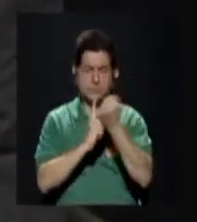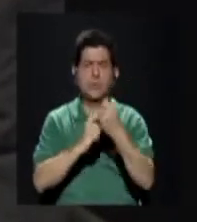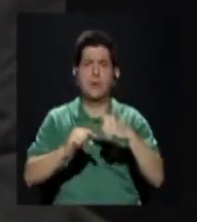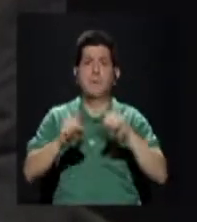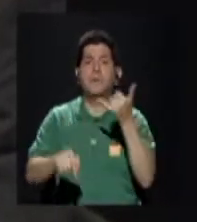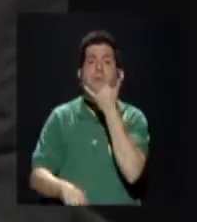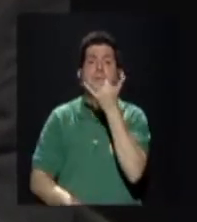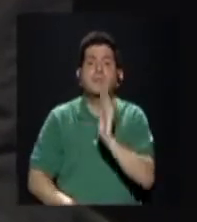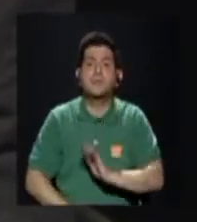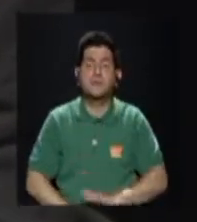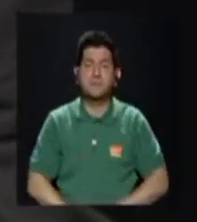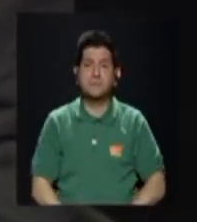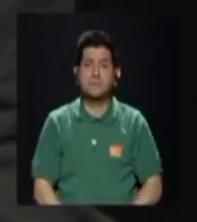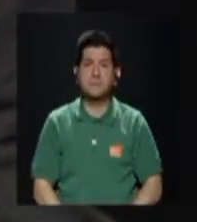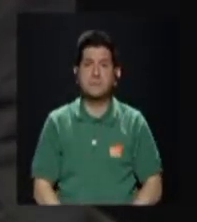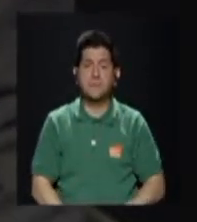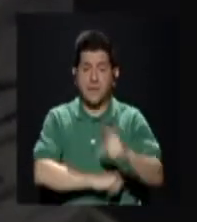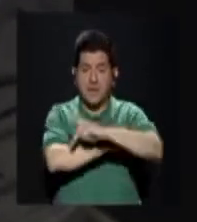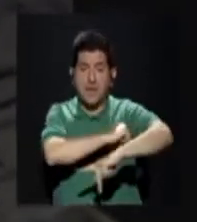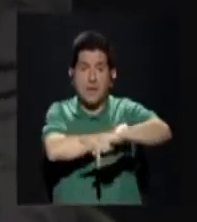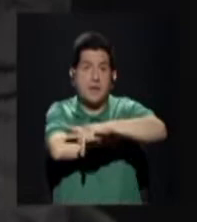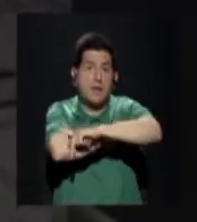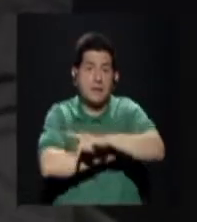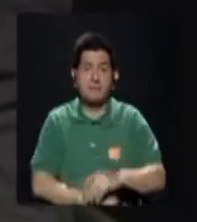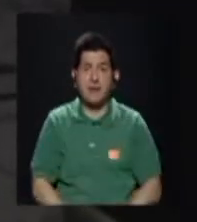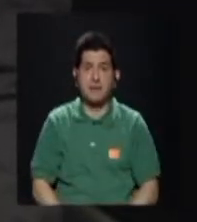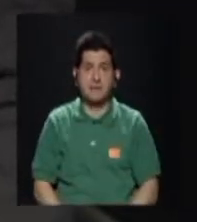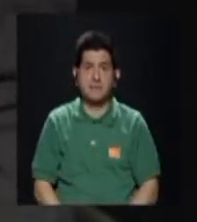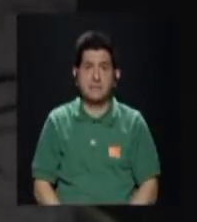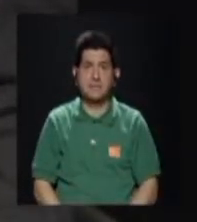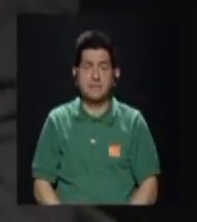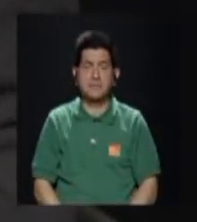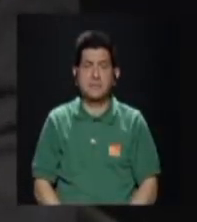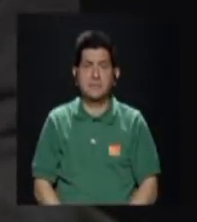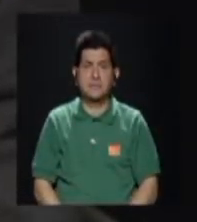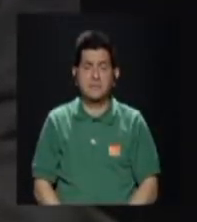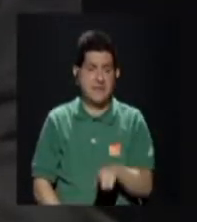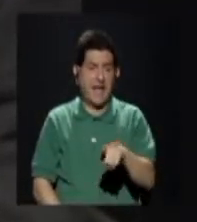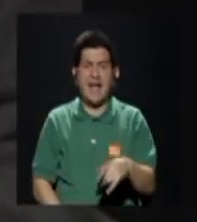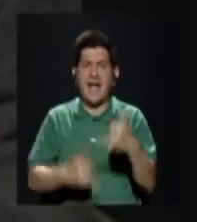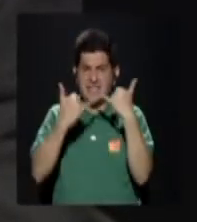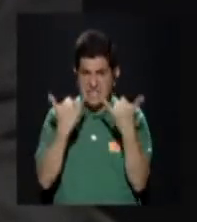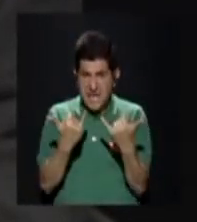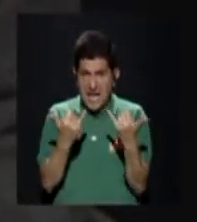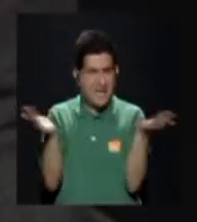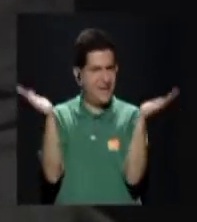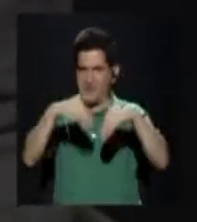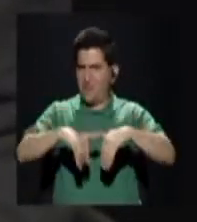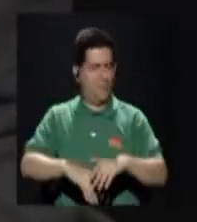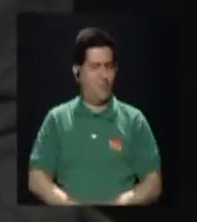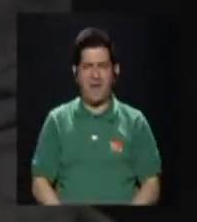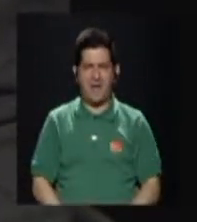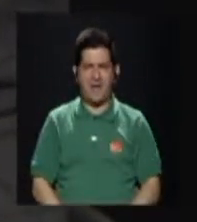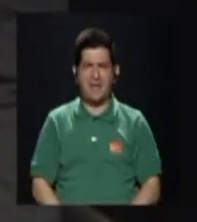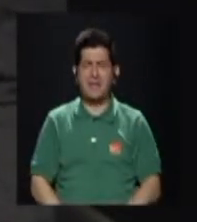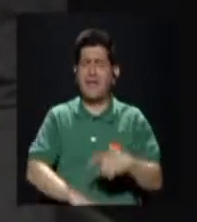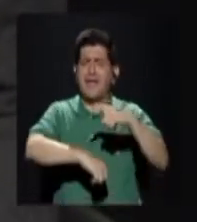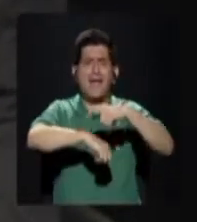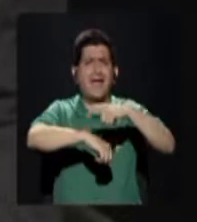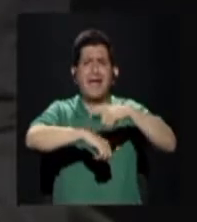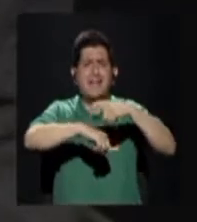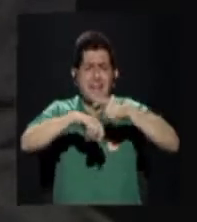¿qué sucede? En nuestro país el ya no existe. Muy bien. La medida del tiempo